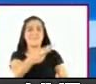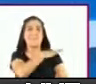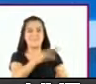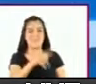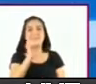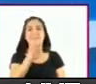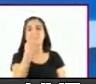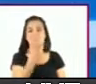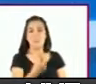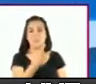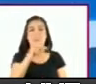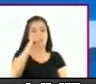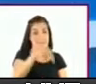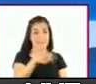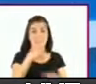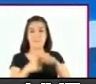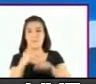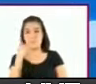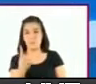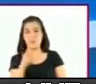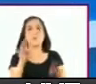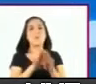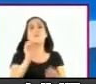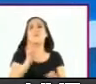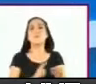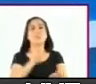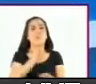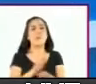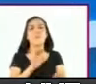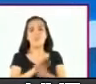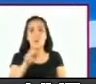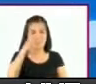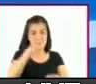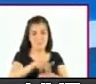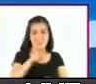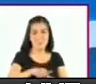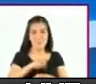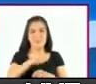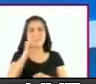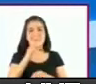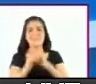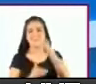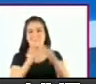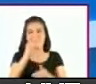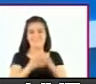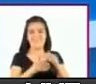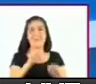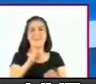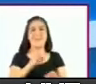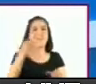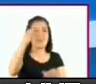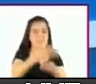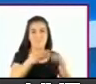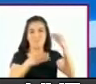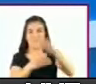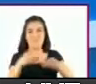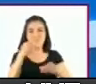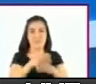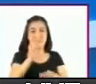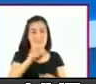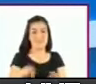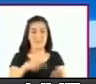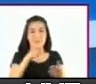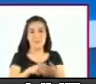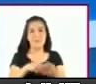2 por n-1, para determinar el número de piezas que tiene el bloque del